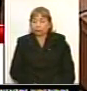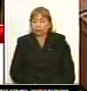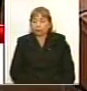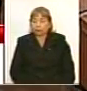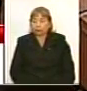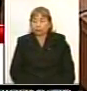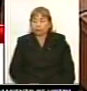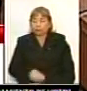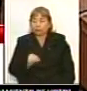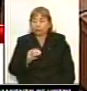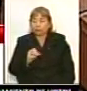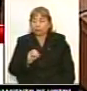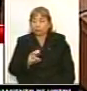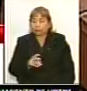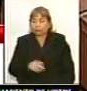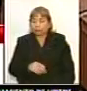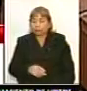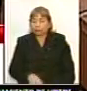Guillermo Martonel,